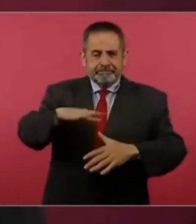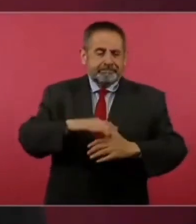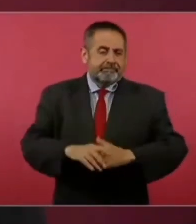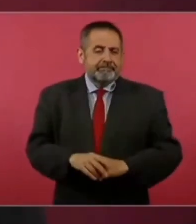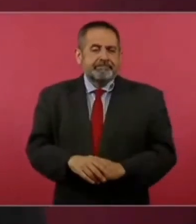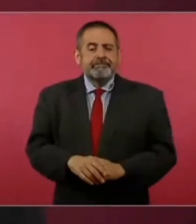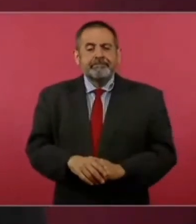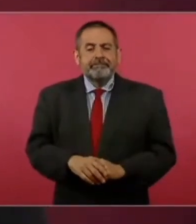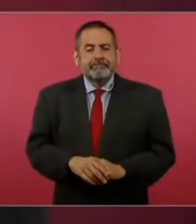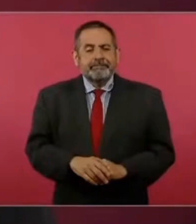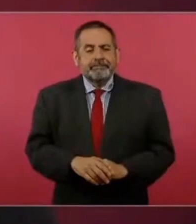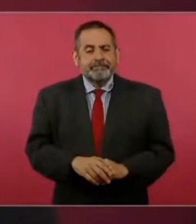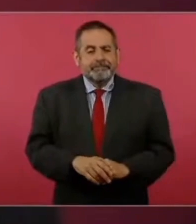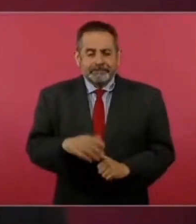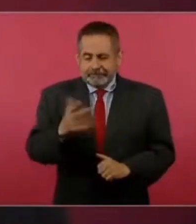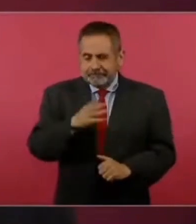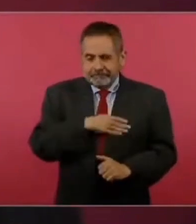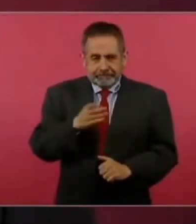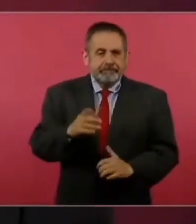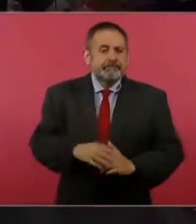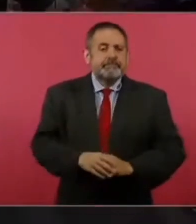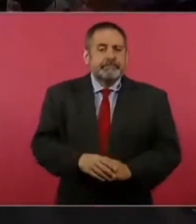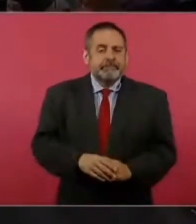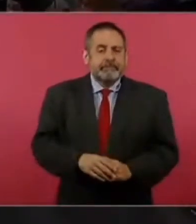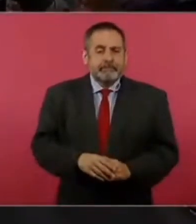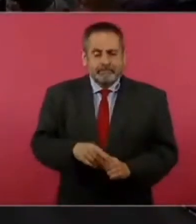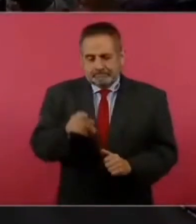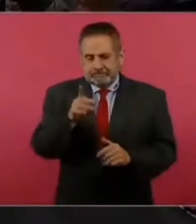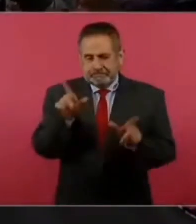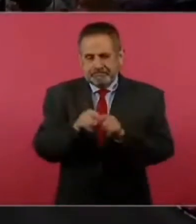Este pero bueno ahí queda eso